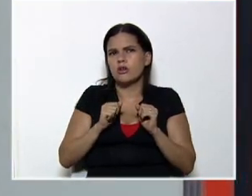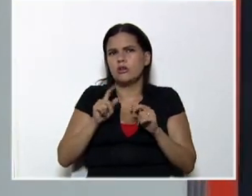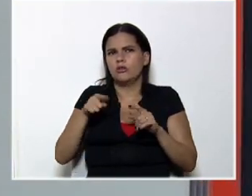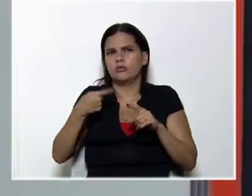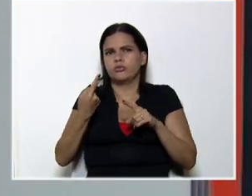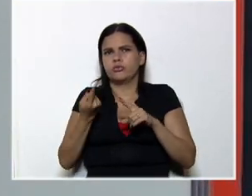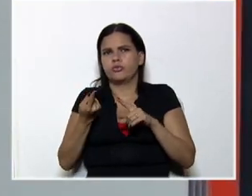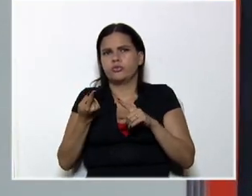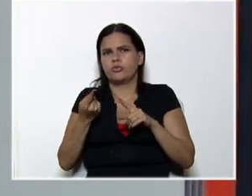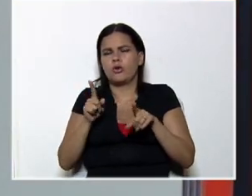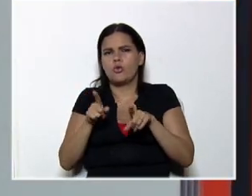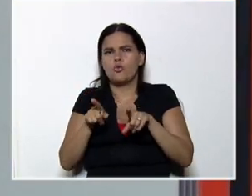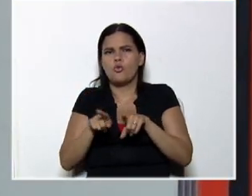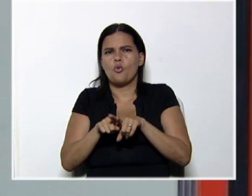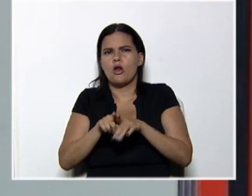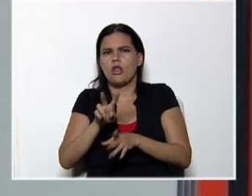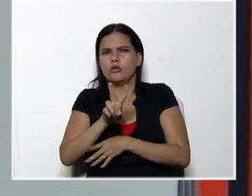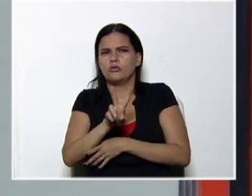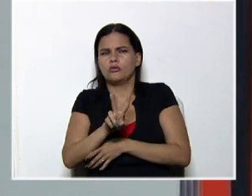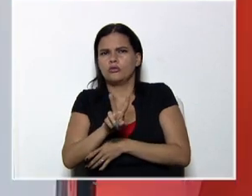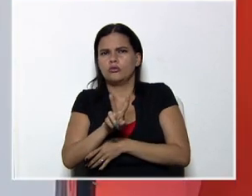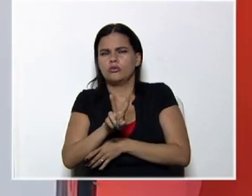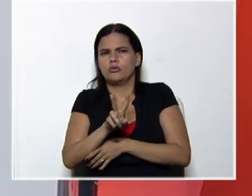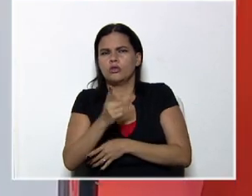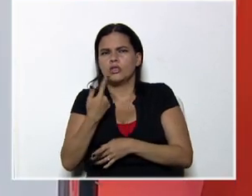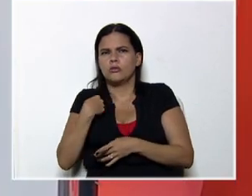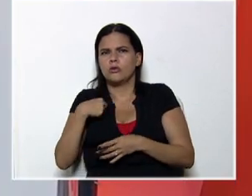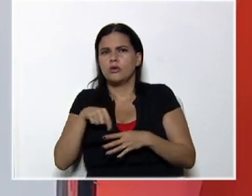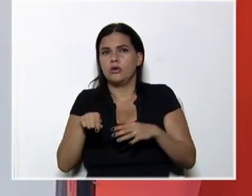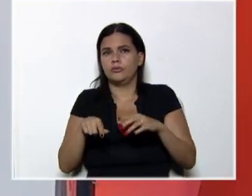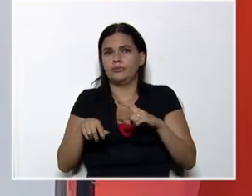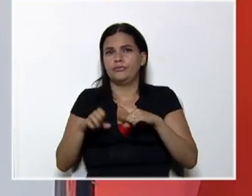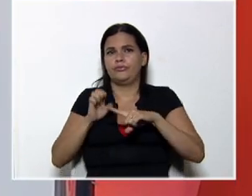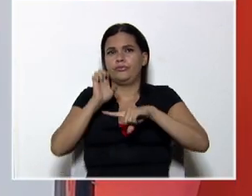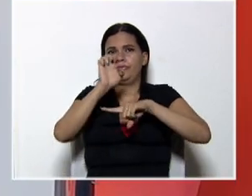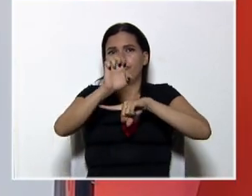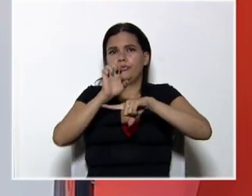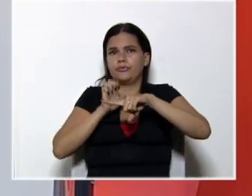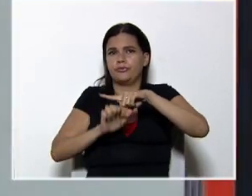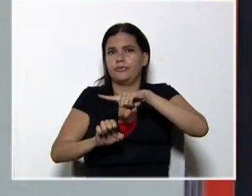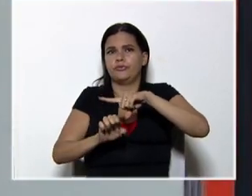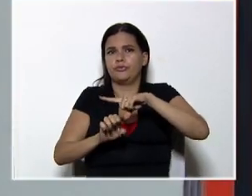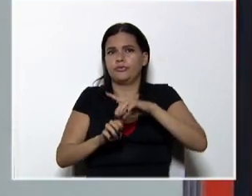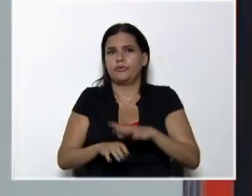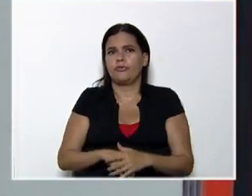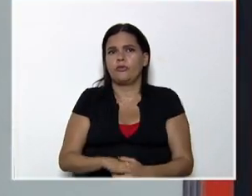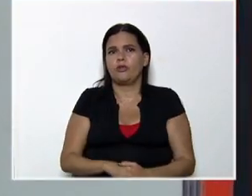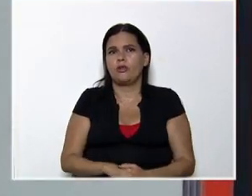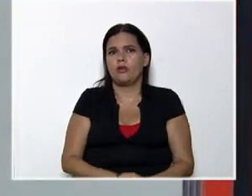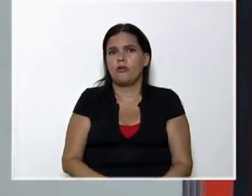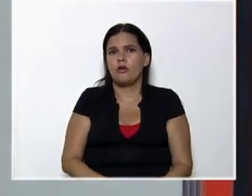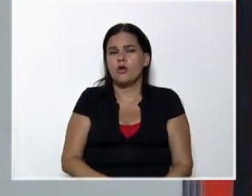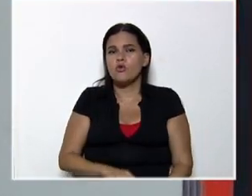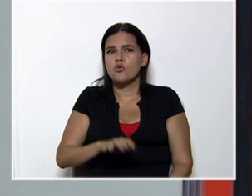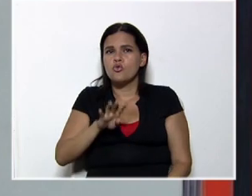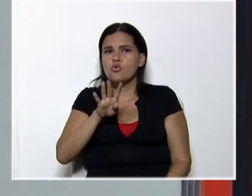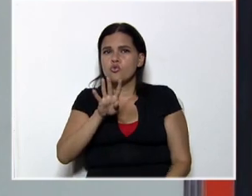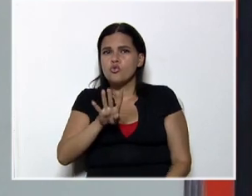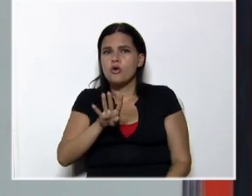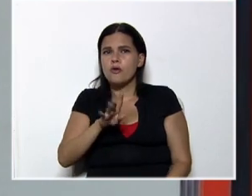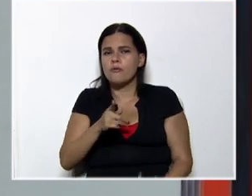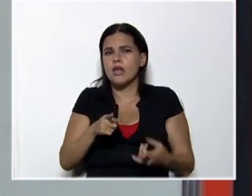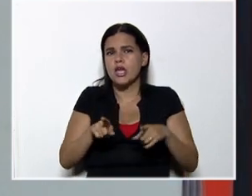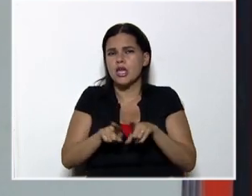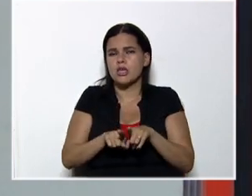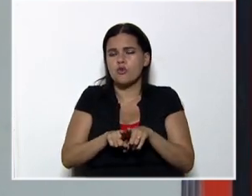2. Entonces tendríamos, partiendo de la fórmula, 9 es igual a